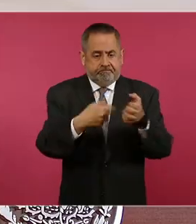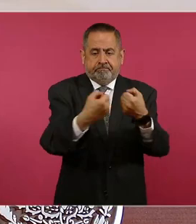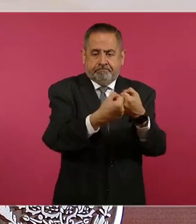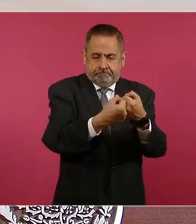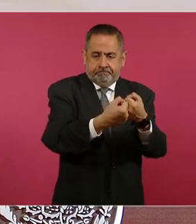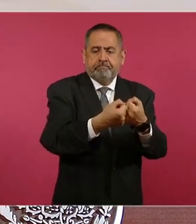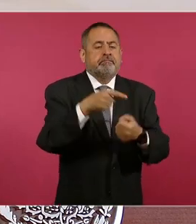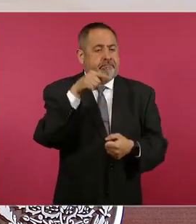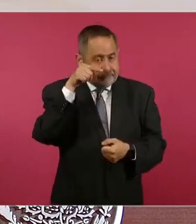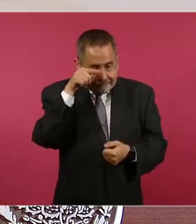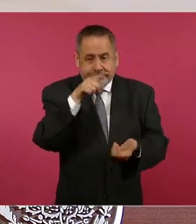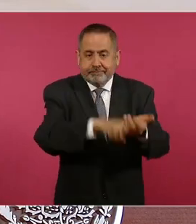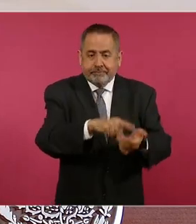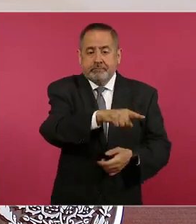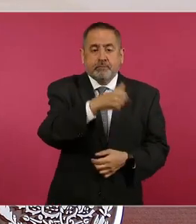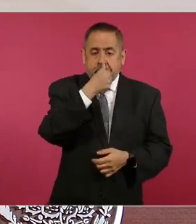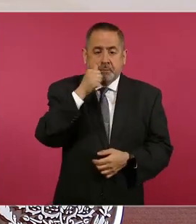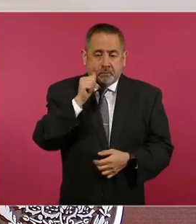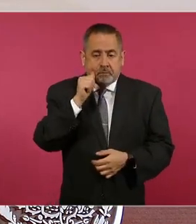fronteriza.